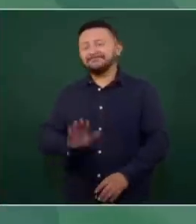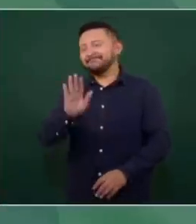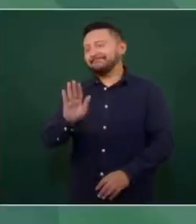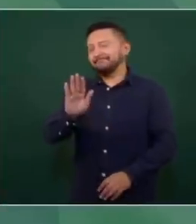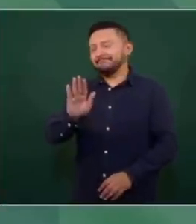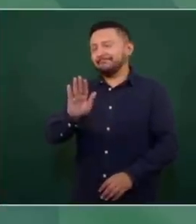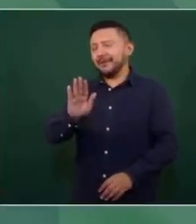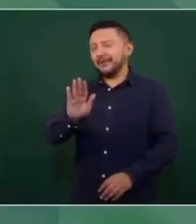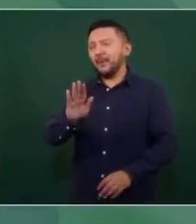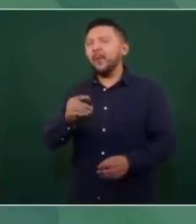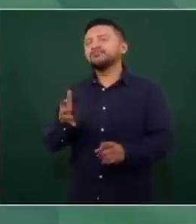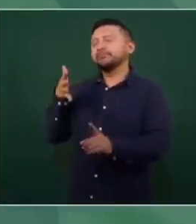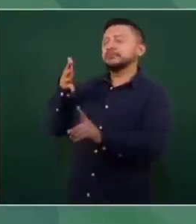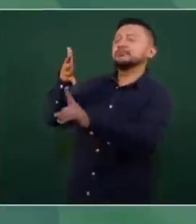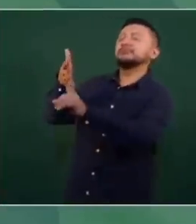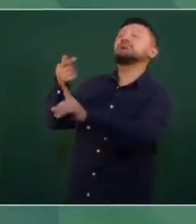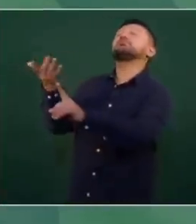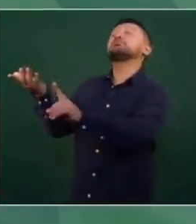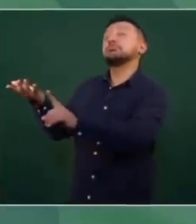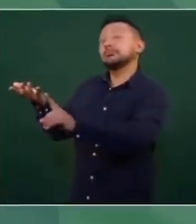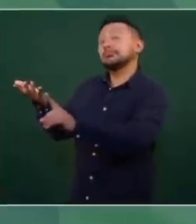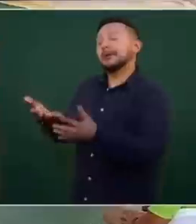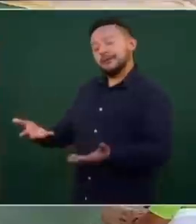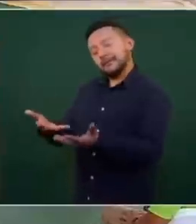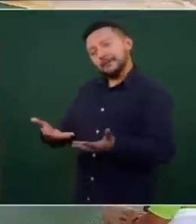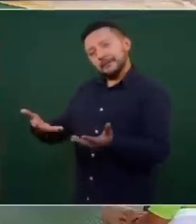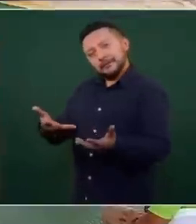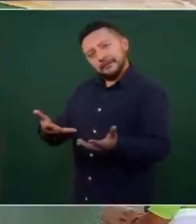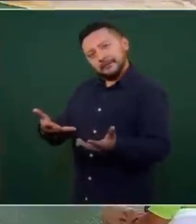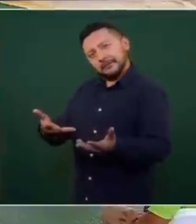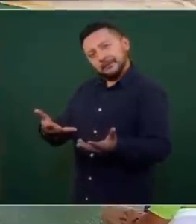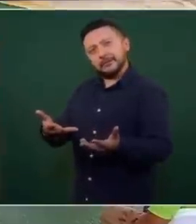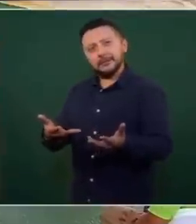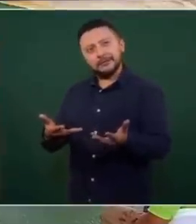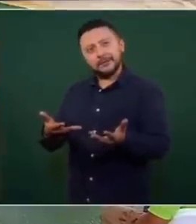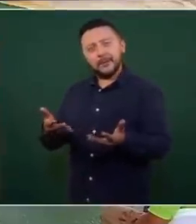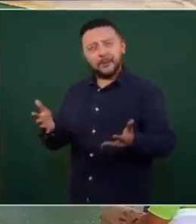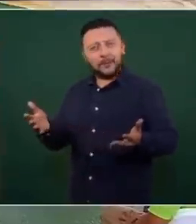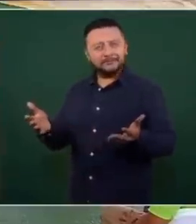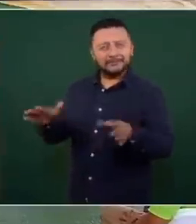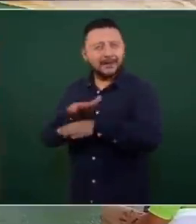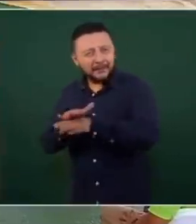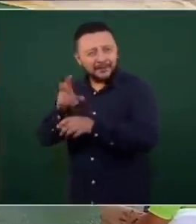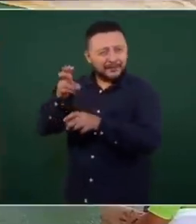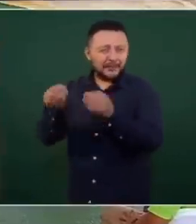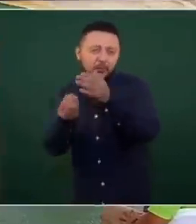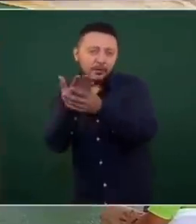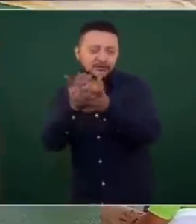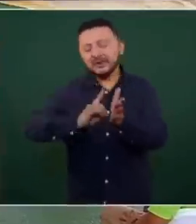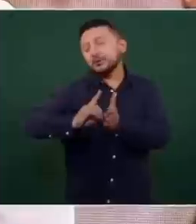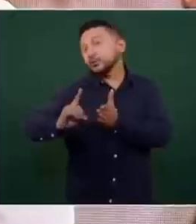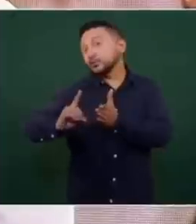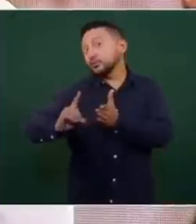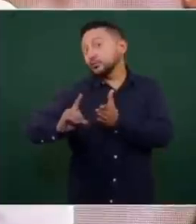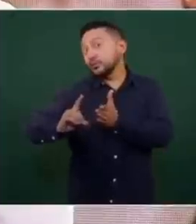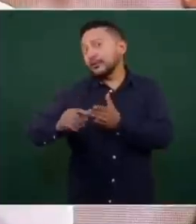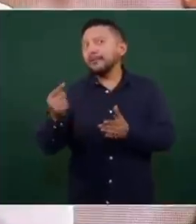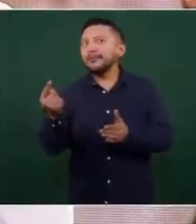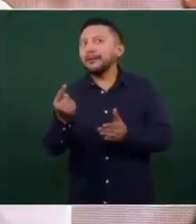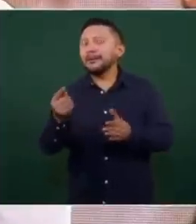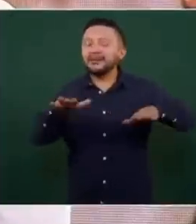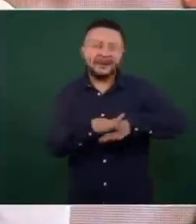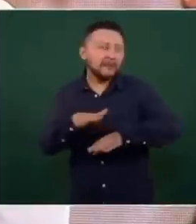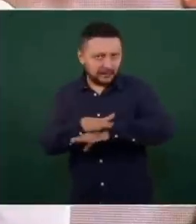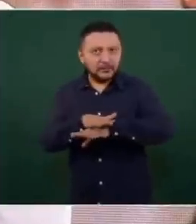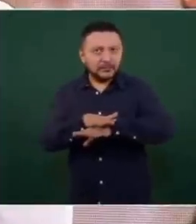Pero el propósito era crear o impulsar, desarrollar todas estas nuevas causas para que no